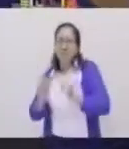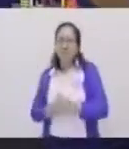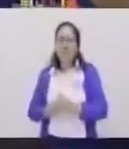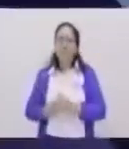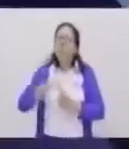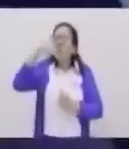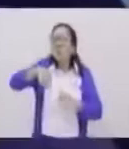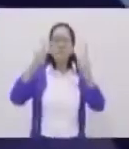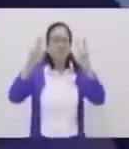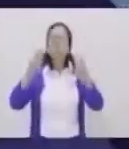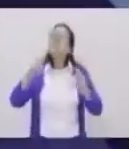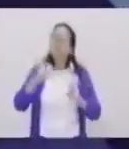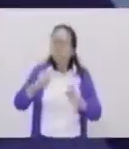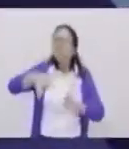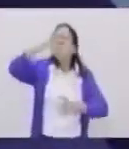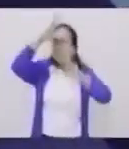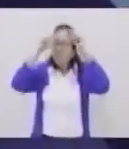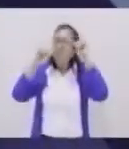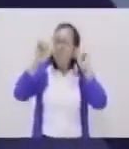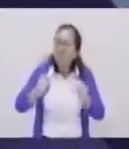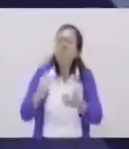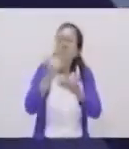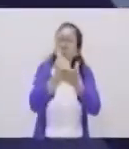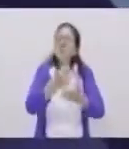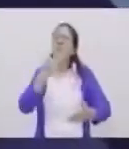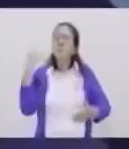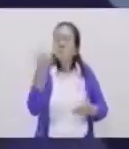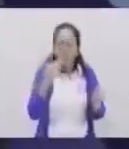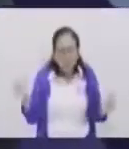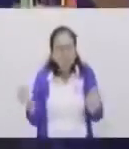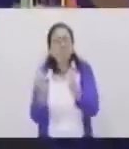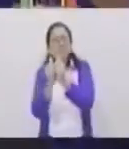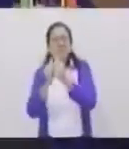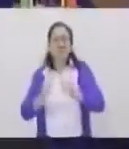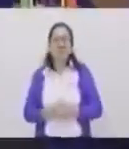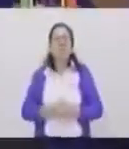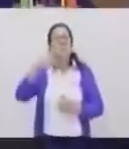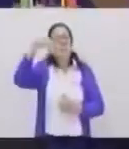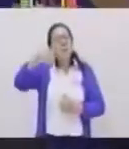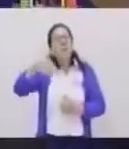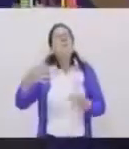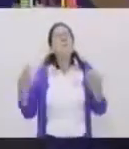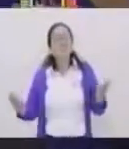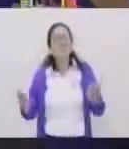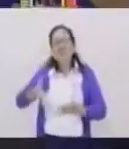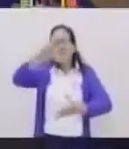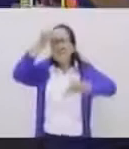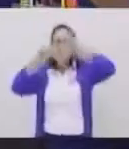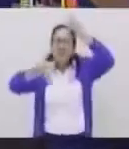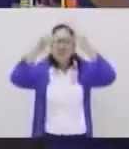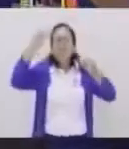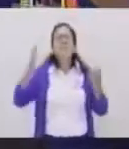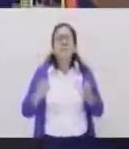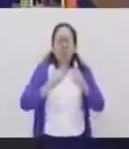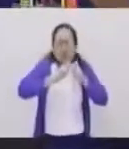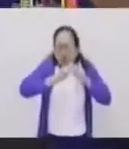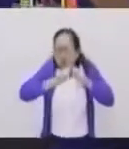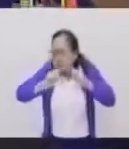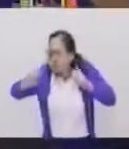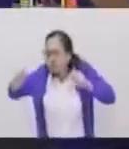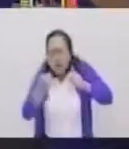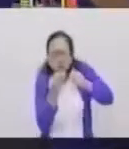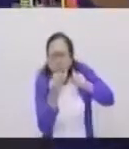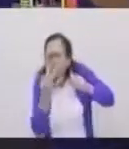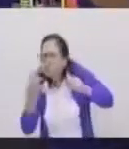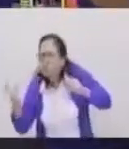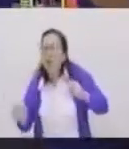discapacidad, este tema le podrá servir para que todos aprendamos juntos. El día de hoy vamos a aprender a hacer mediciones